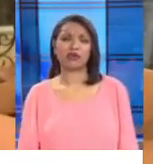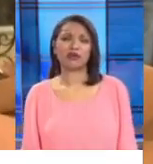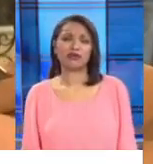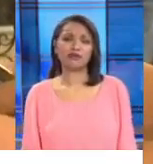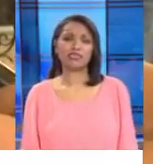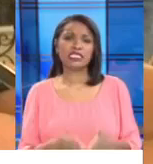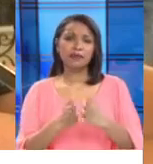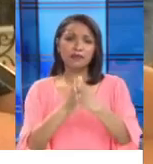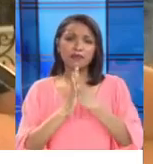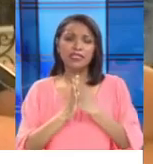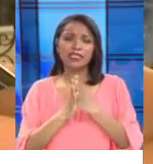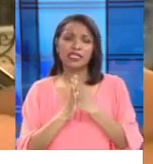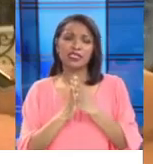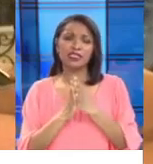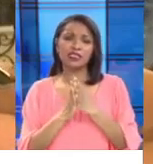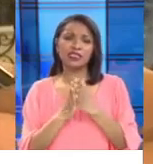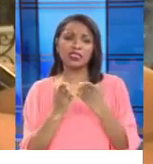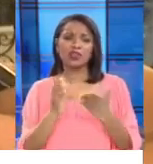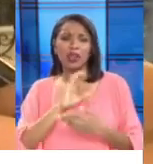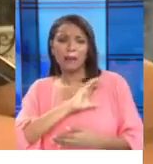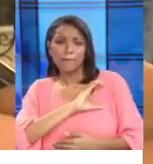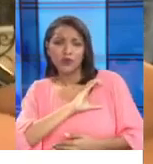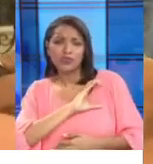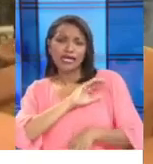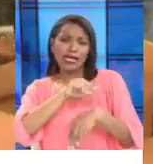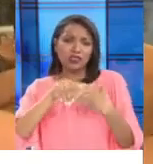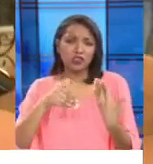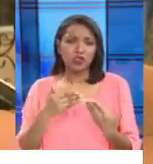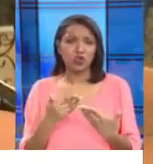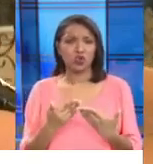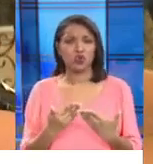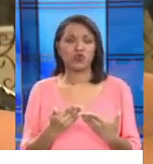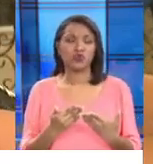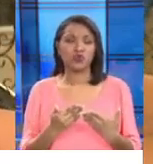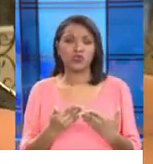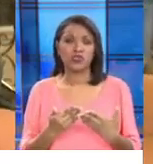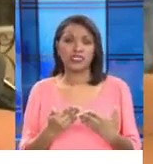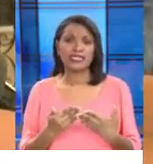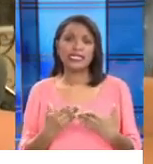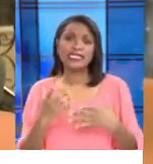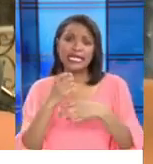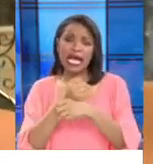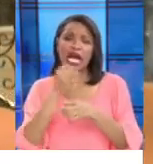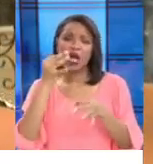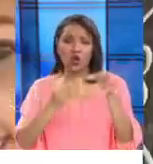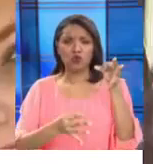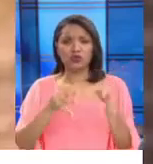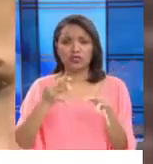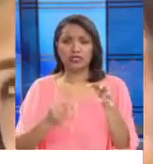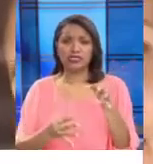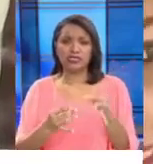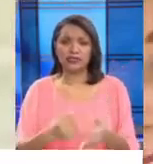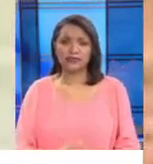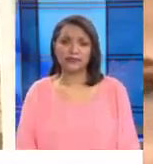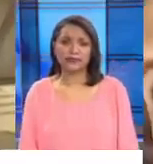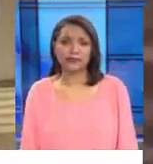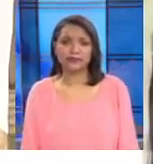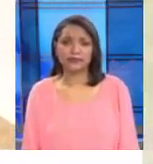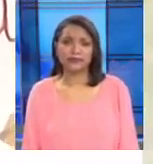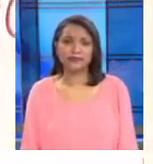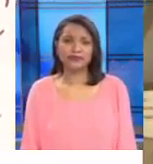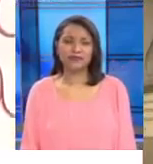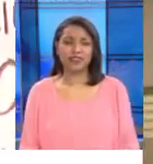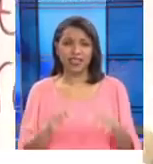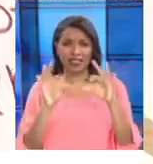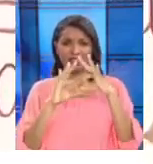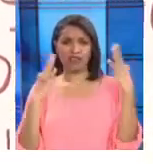pues pidiéndole a las autoridades y pues que se le haga justicia. Los familiares de